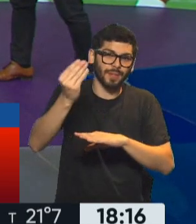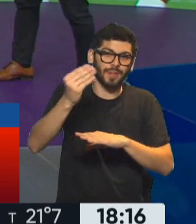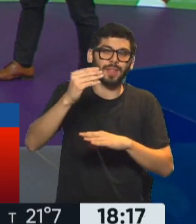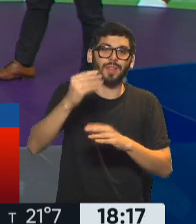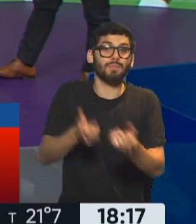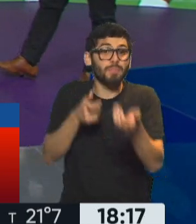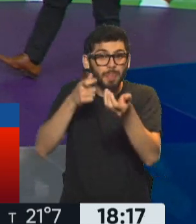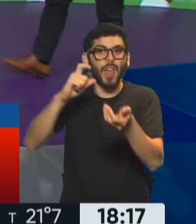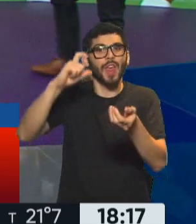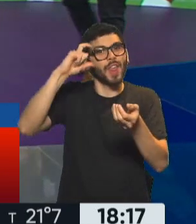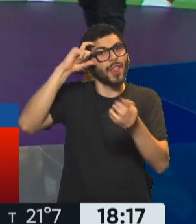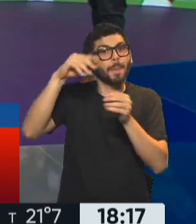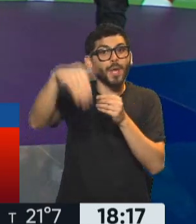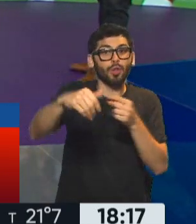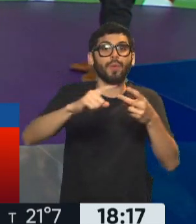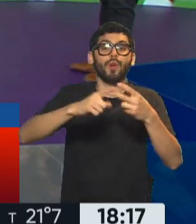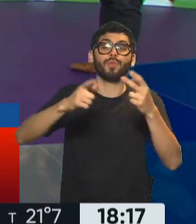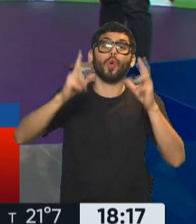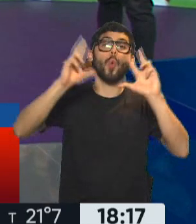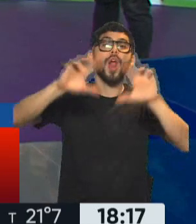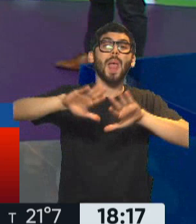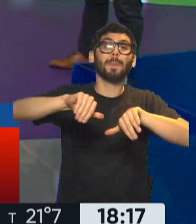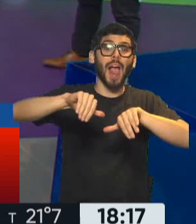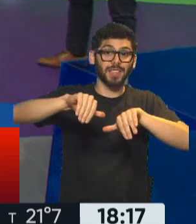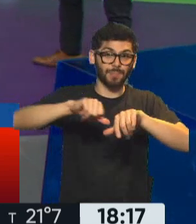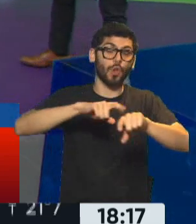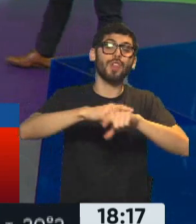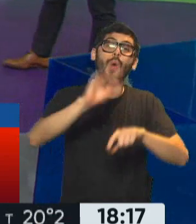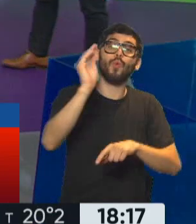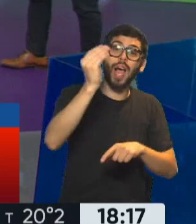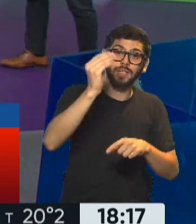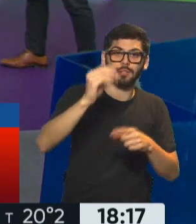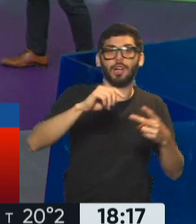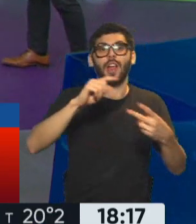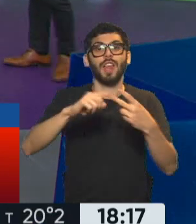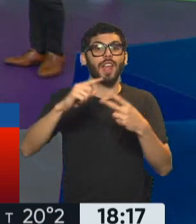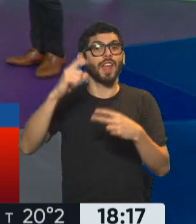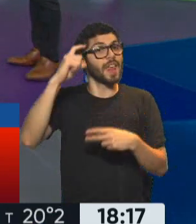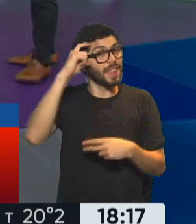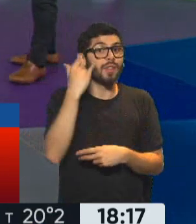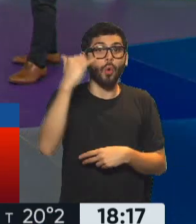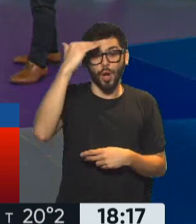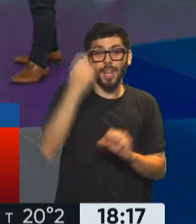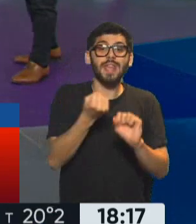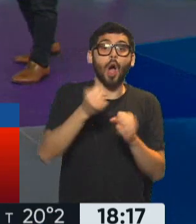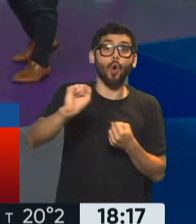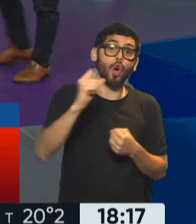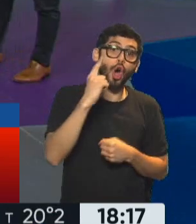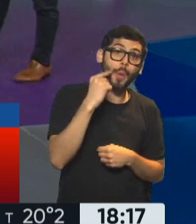allison y álvaro de brasil además tendremos 22 15 taekwondo masculino